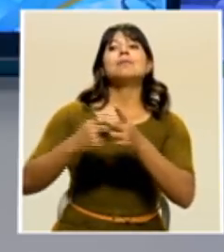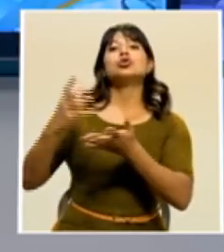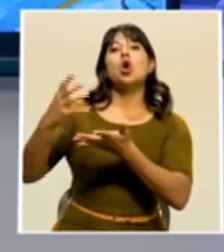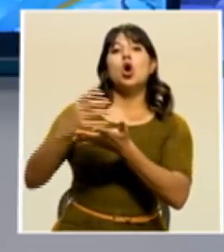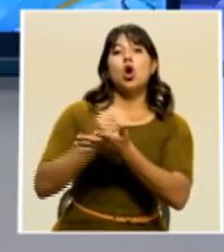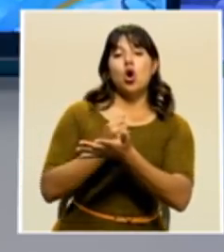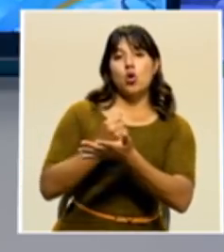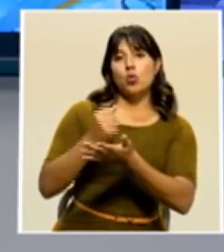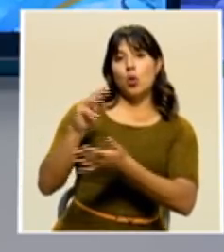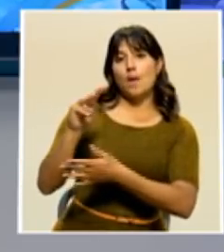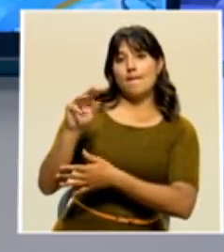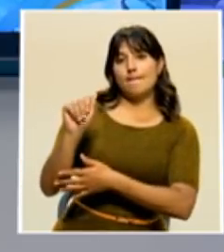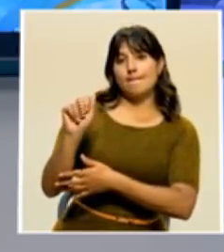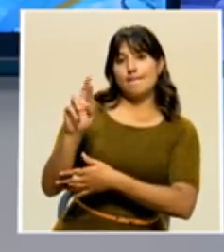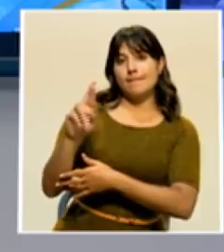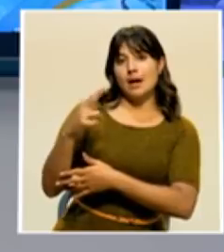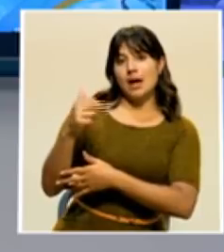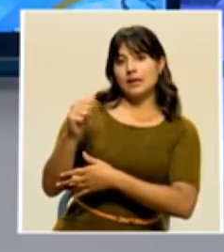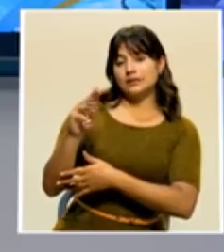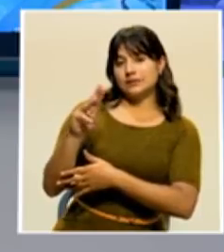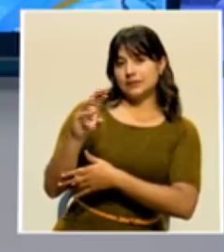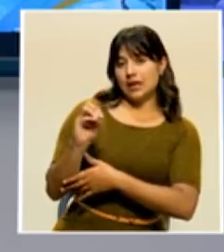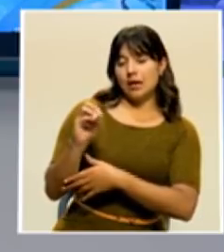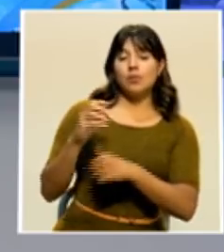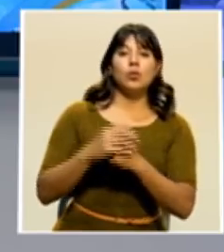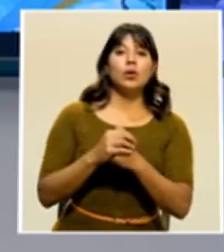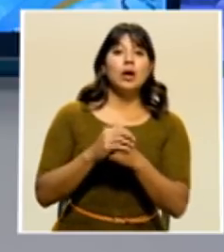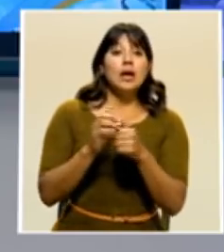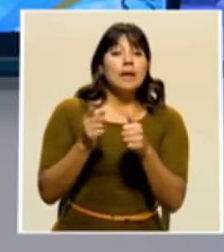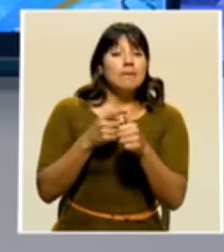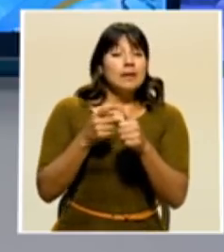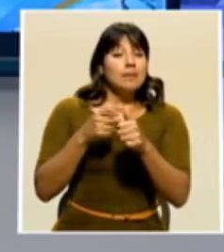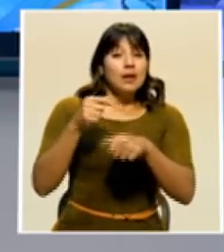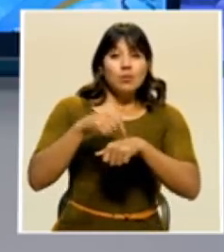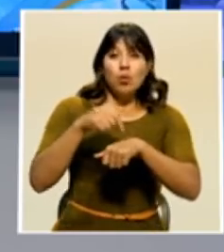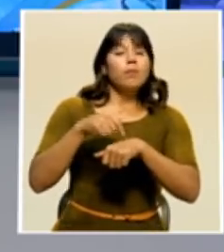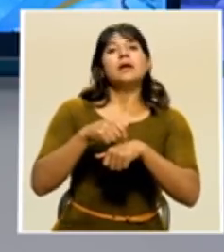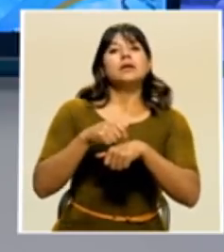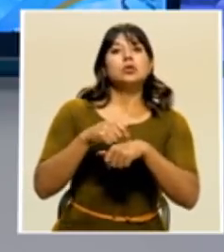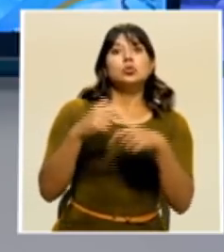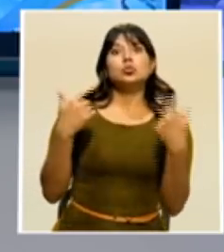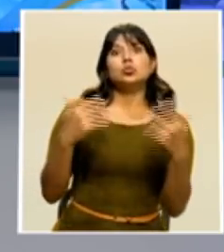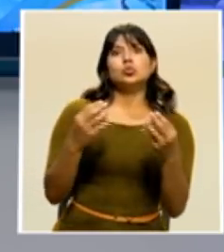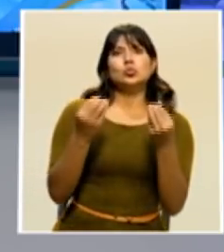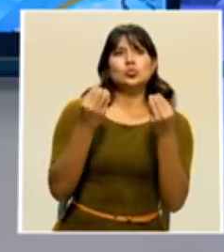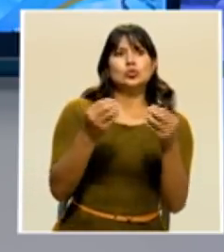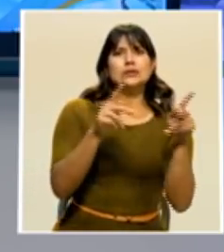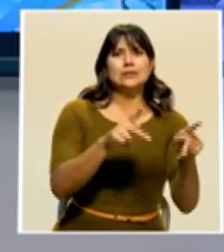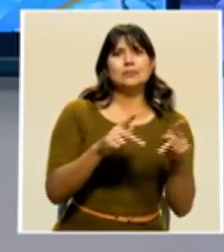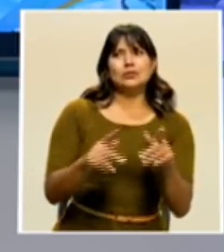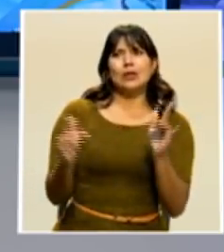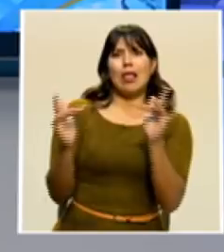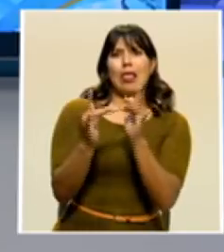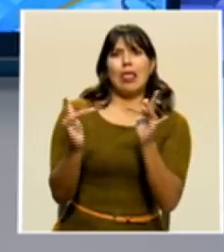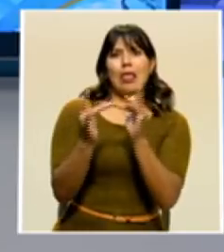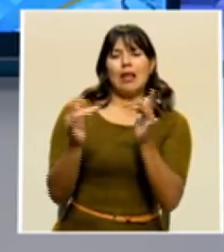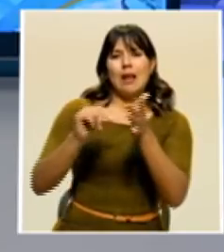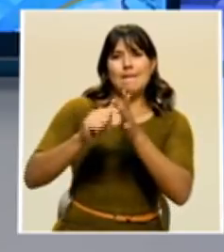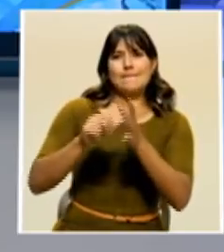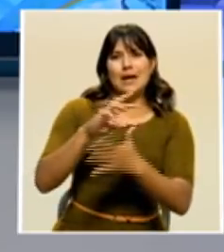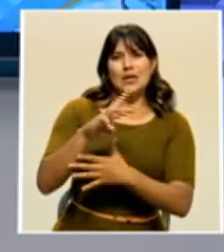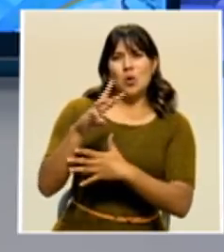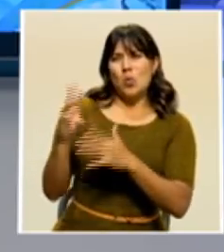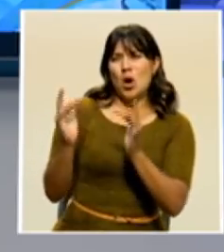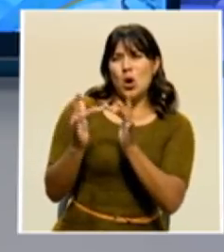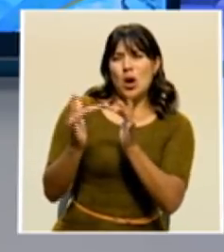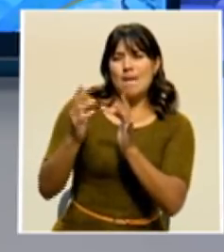marchamo. En las primeras horas de funcionamiento hubo una avalancha de ingresos en la página